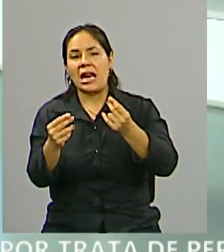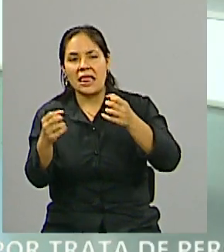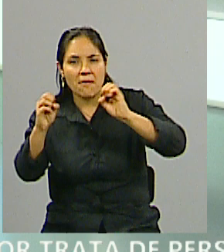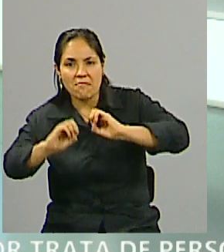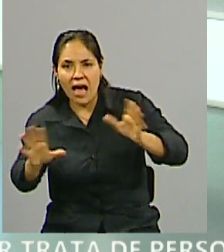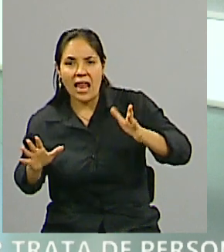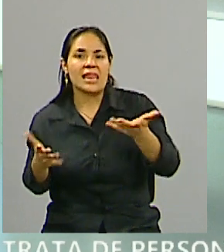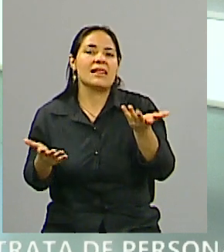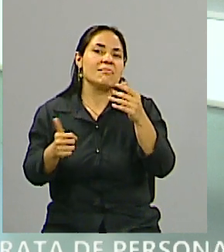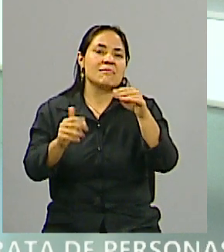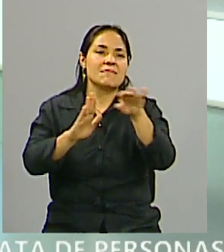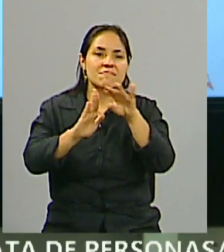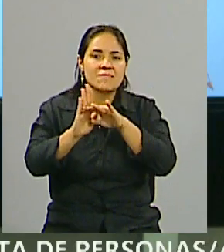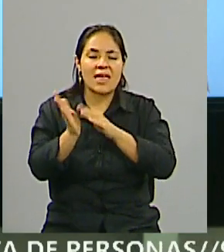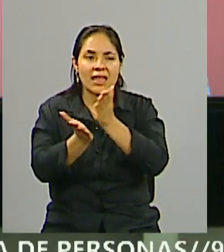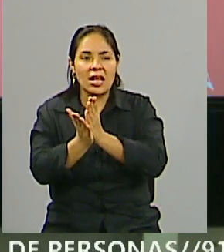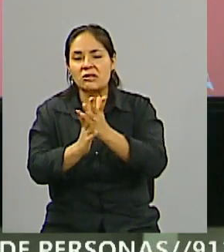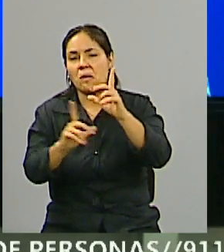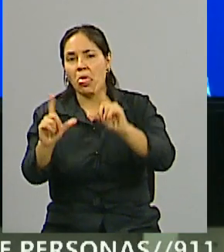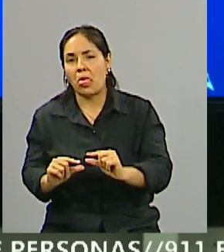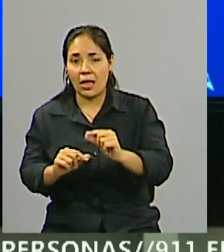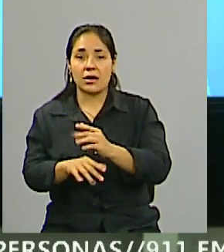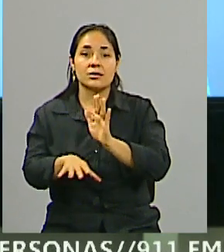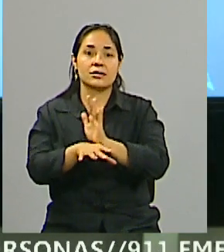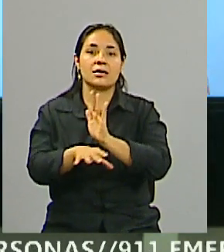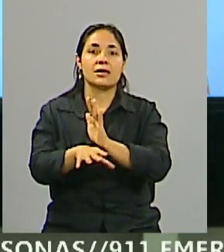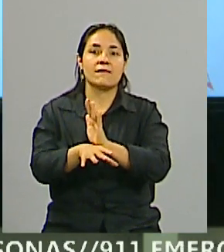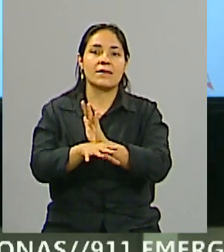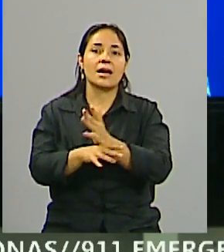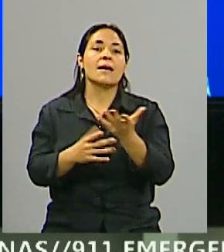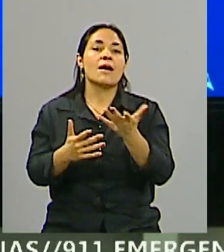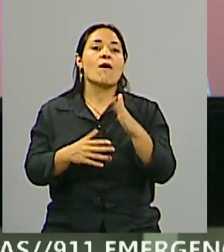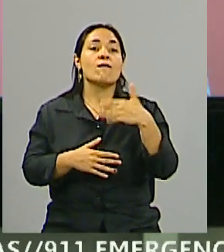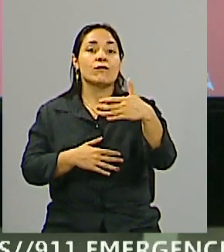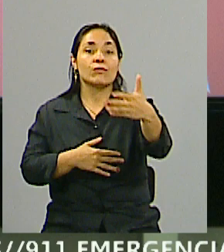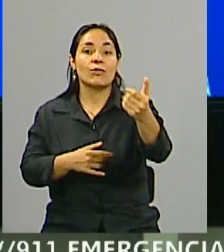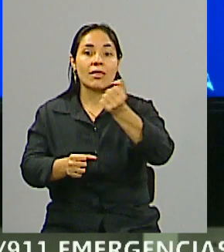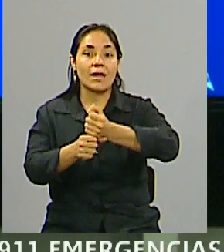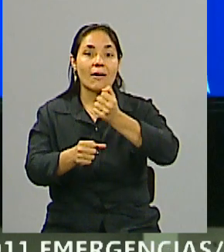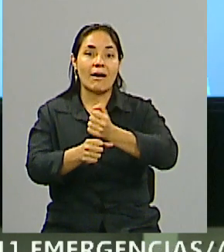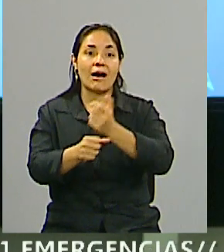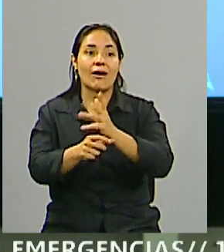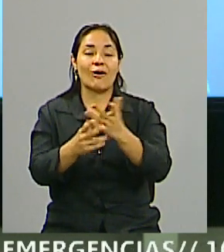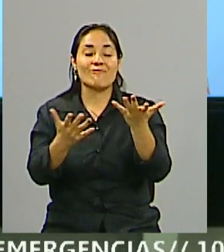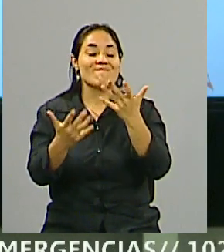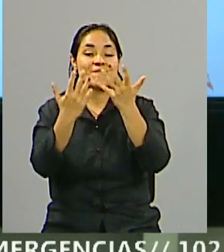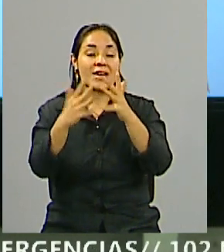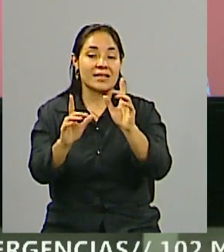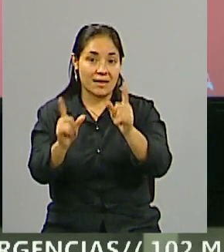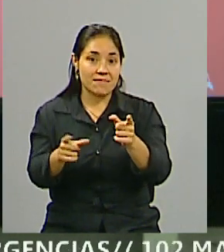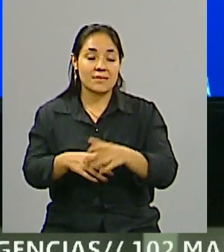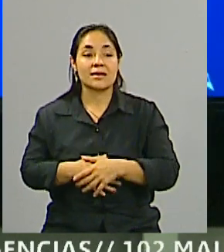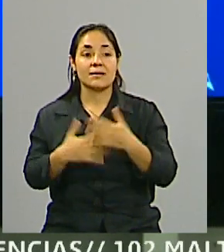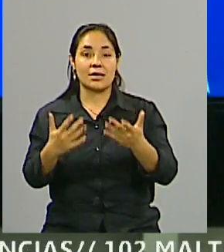eso supone empeñar en parte el futuro de la fuerza de trabajo, porque esos jóvenes, sobre todo, y mujeres, porque es el